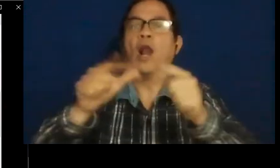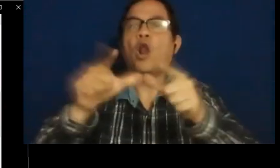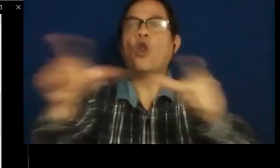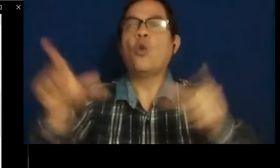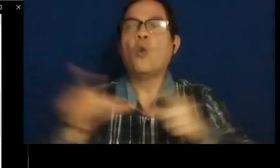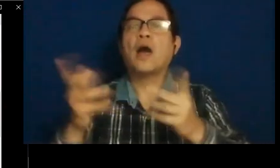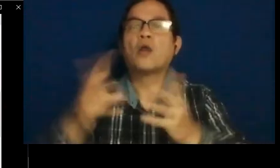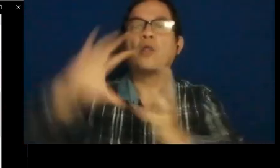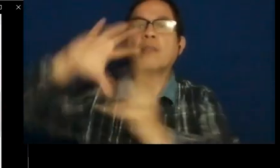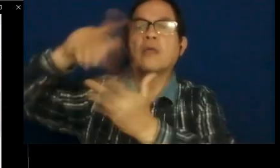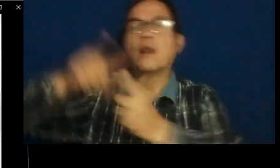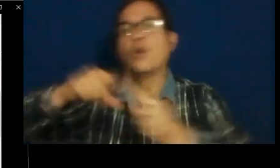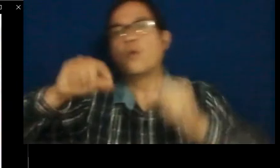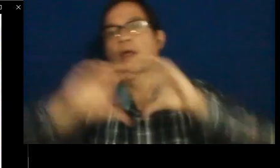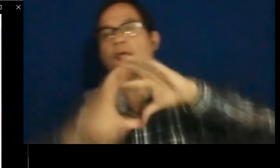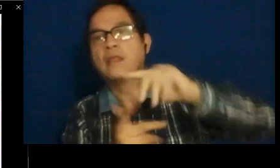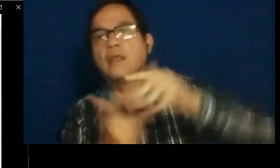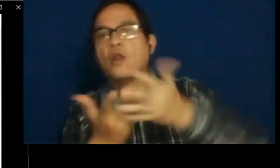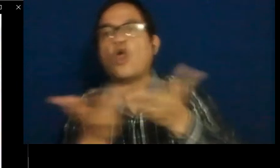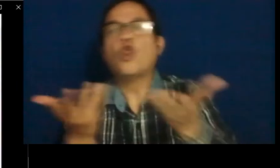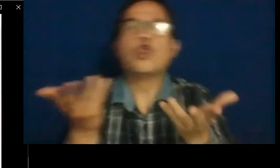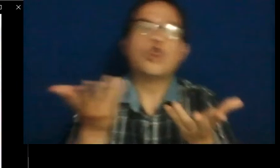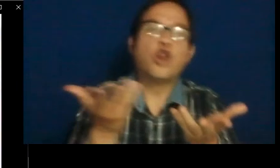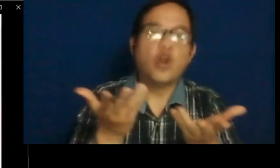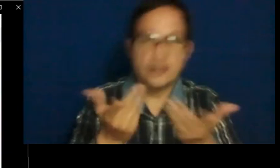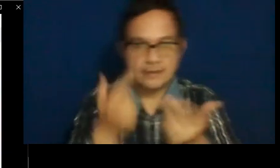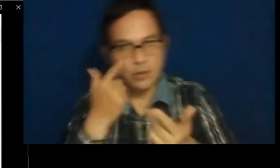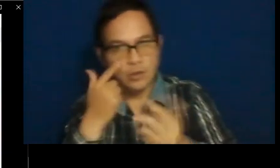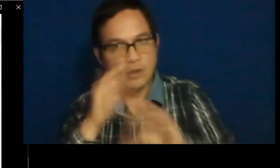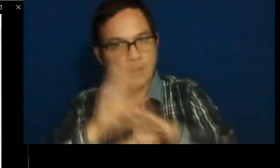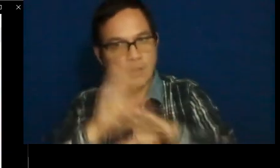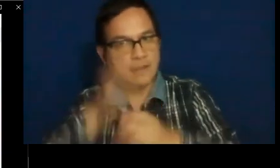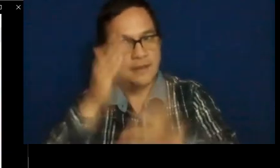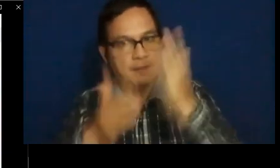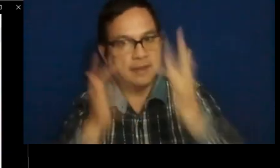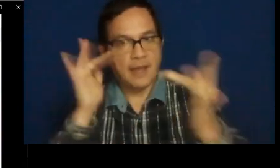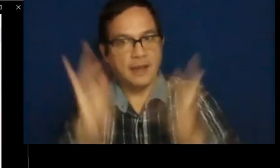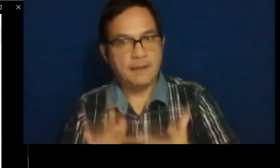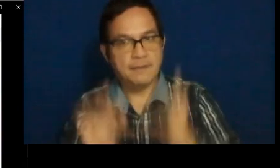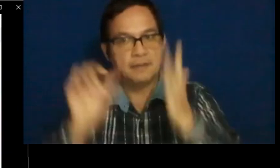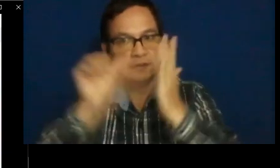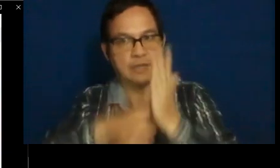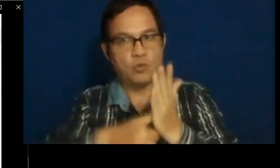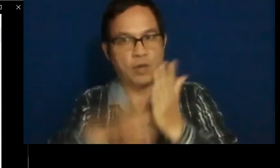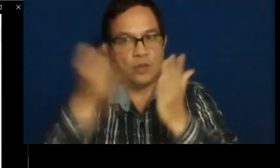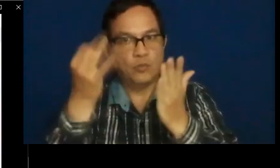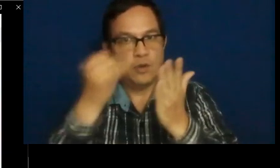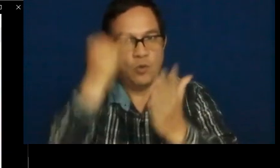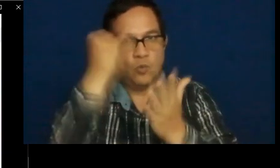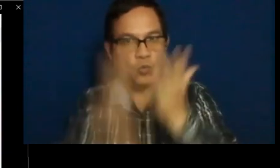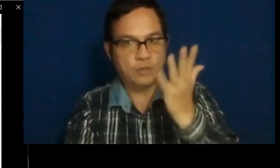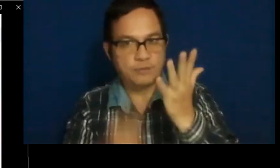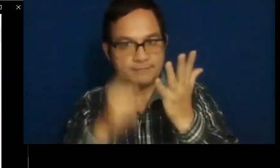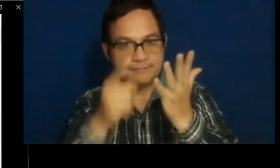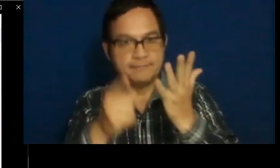toca desarrollar su práctica. ¿Listo? Entonces, primera situación para que por favor lo tengamos muy en cuenta. Bien, ahora,